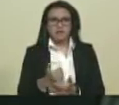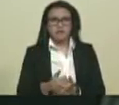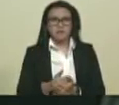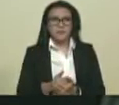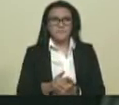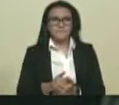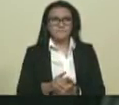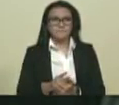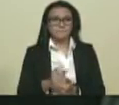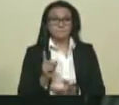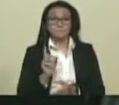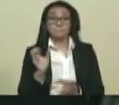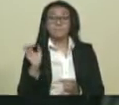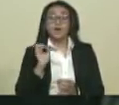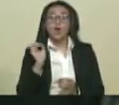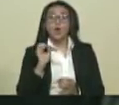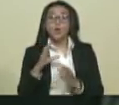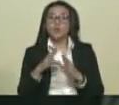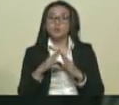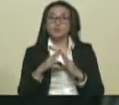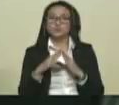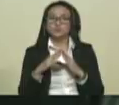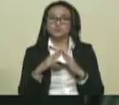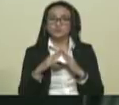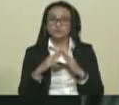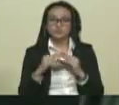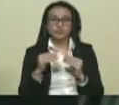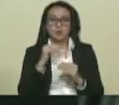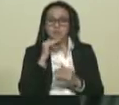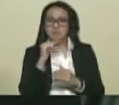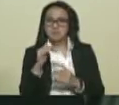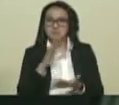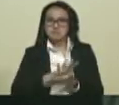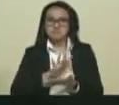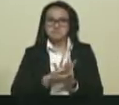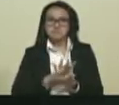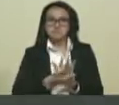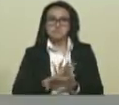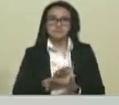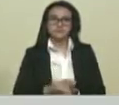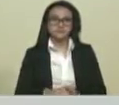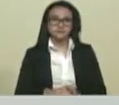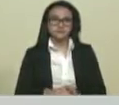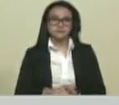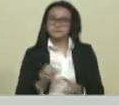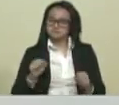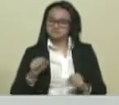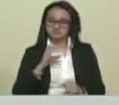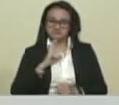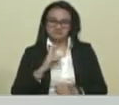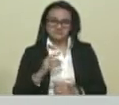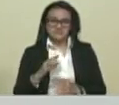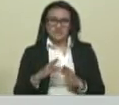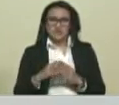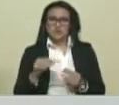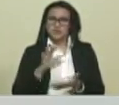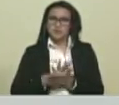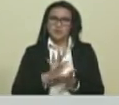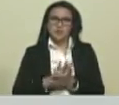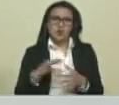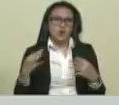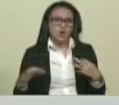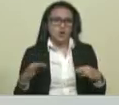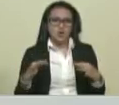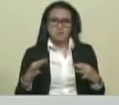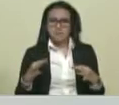electoral, o si por el contrario todo ha transcurrido con tranquilidad y normalidad. Todo ha transcurrido con tranquilidad y normalidad, nada